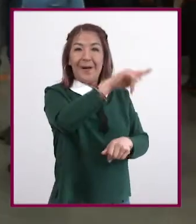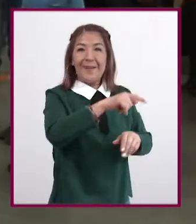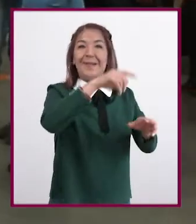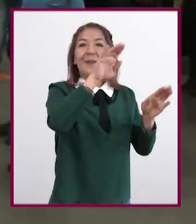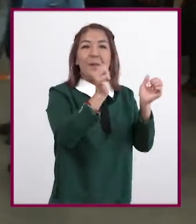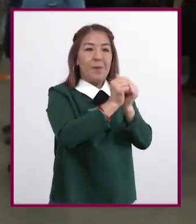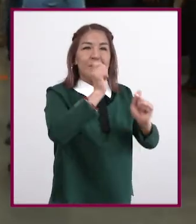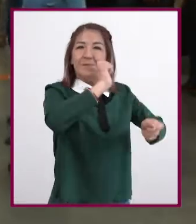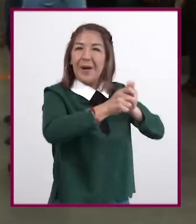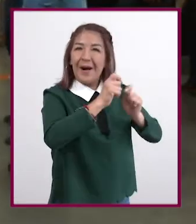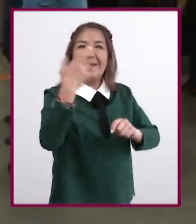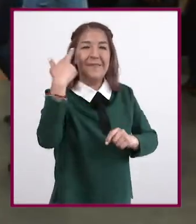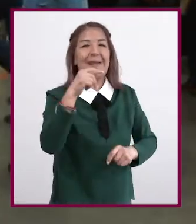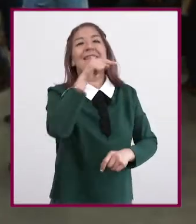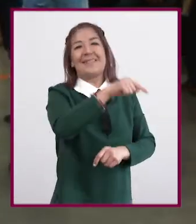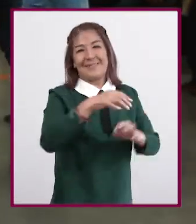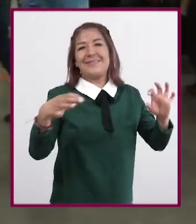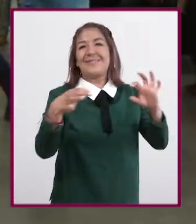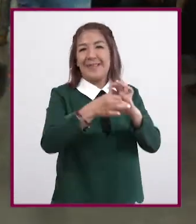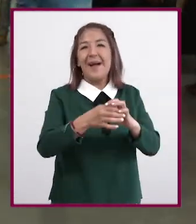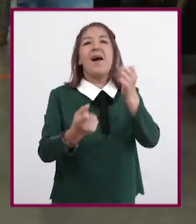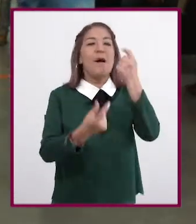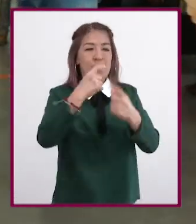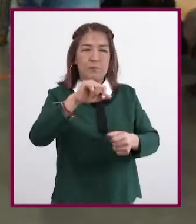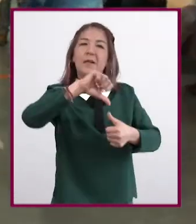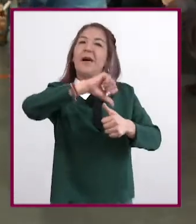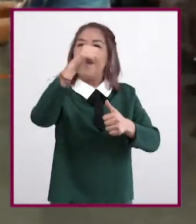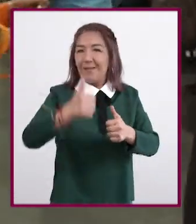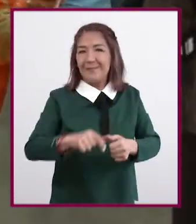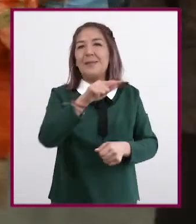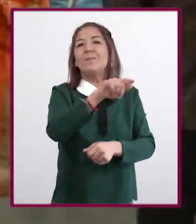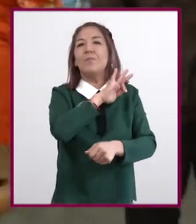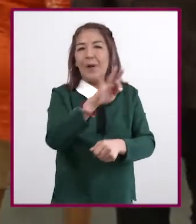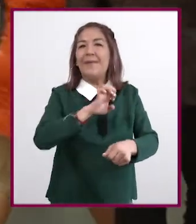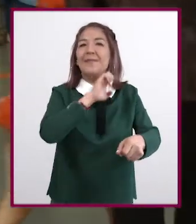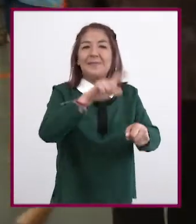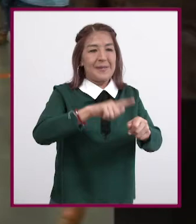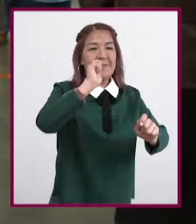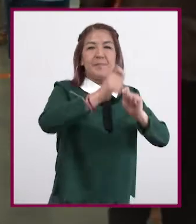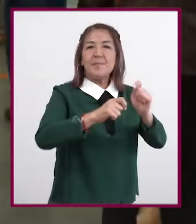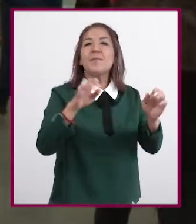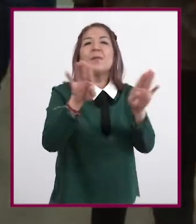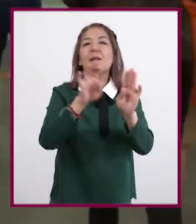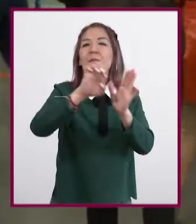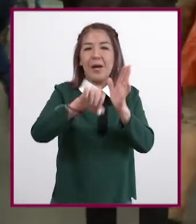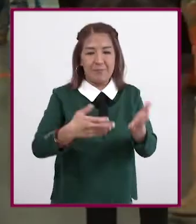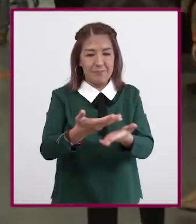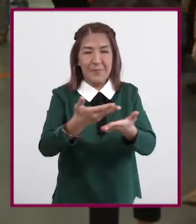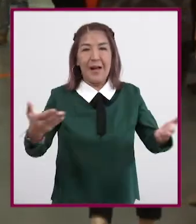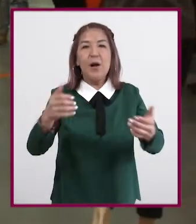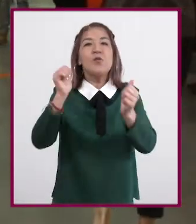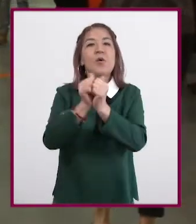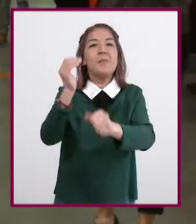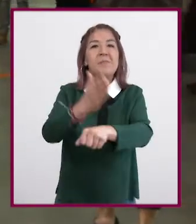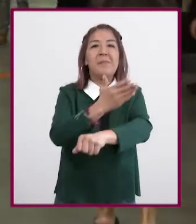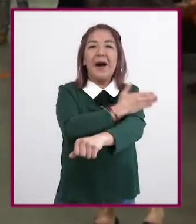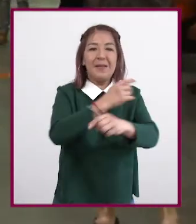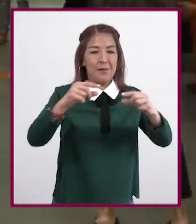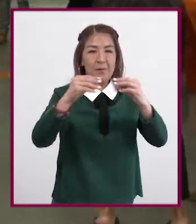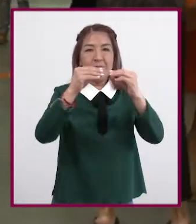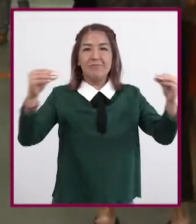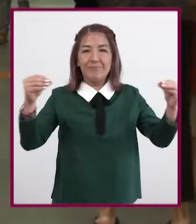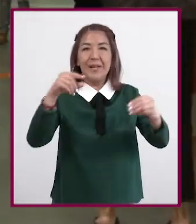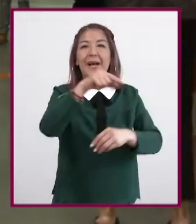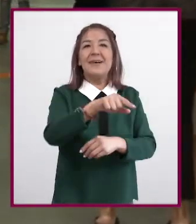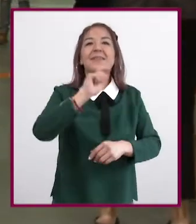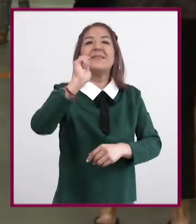tocar, ¿no? Pues hay instrumentos especiales para tocarlos, que algunas son como un tipo baquetas, en esta parte de